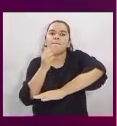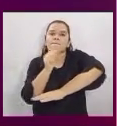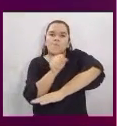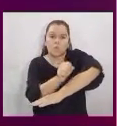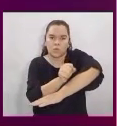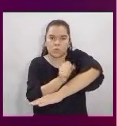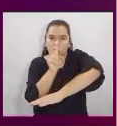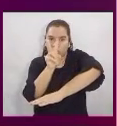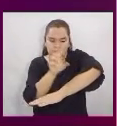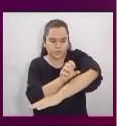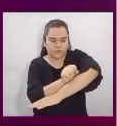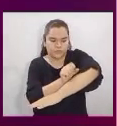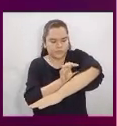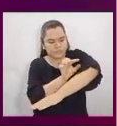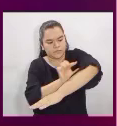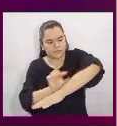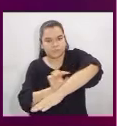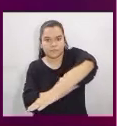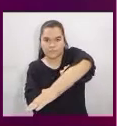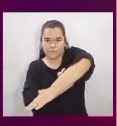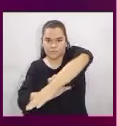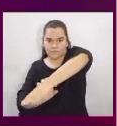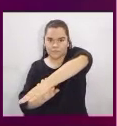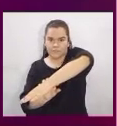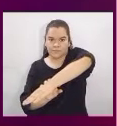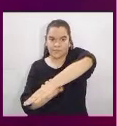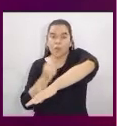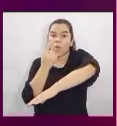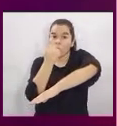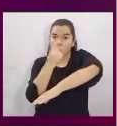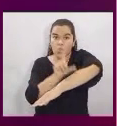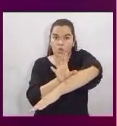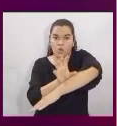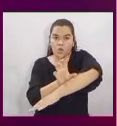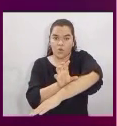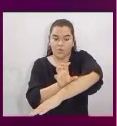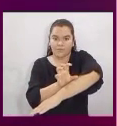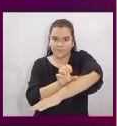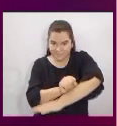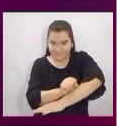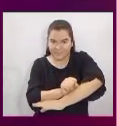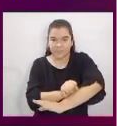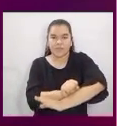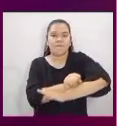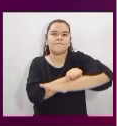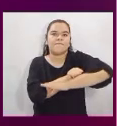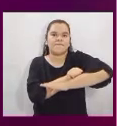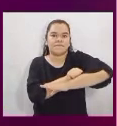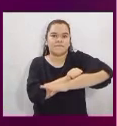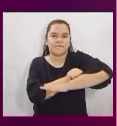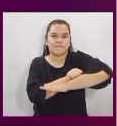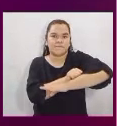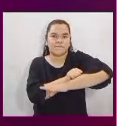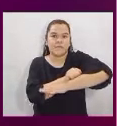simplificado por supuesto, dos músculos. Uno que con su contracción permitiría la flexión de